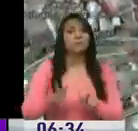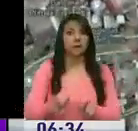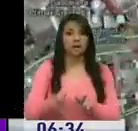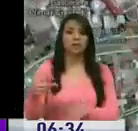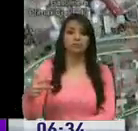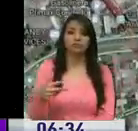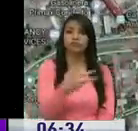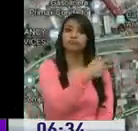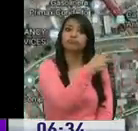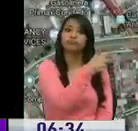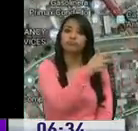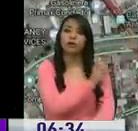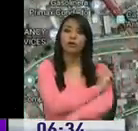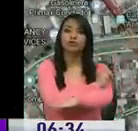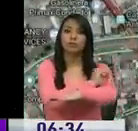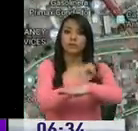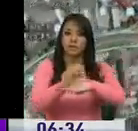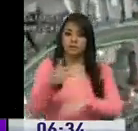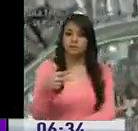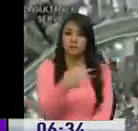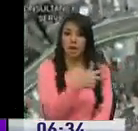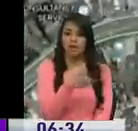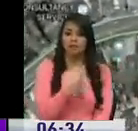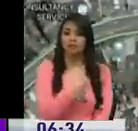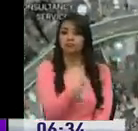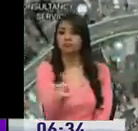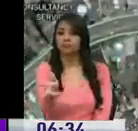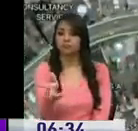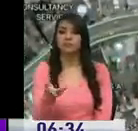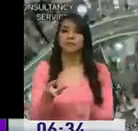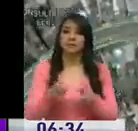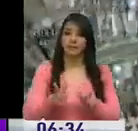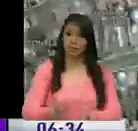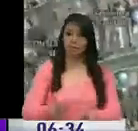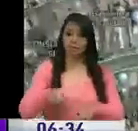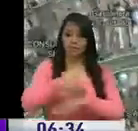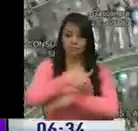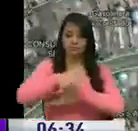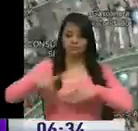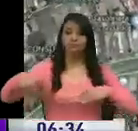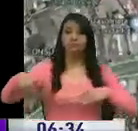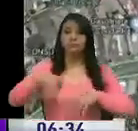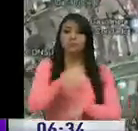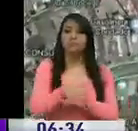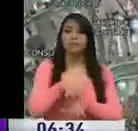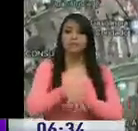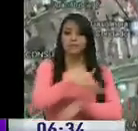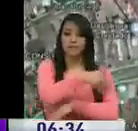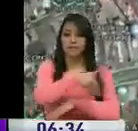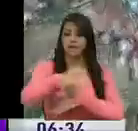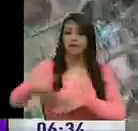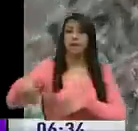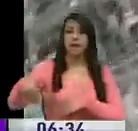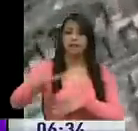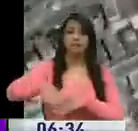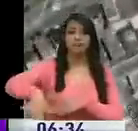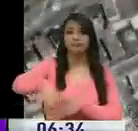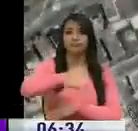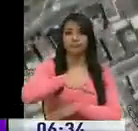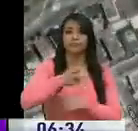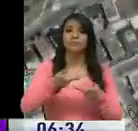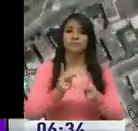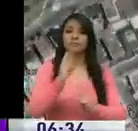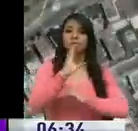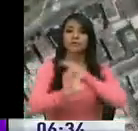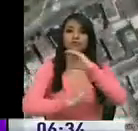occidental o a la Antonio José de sucre y cerca de la machala Ahí estamos viendo zonas en las cuales Eh Pues en el condado sobre